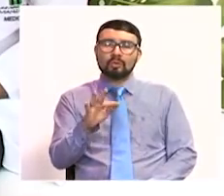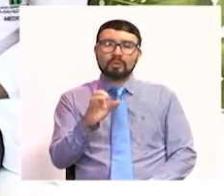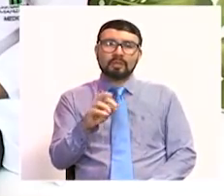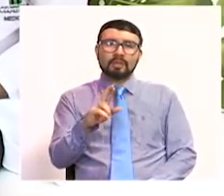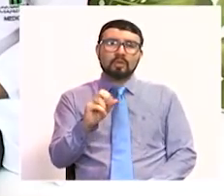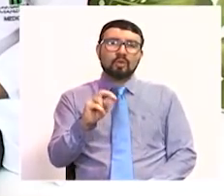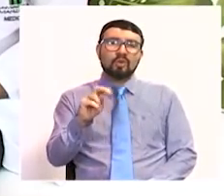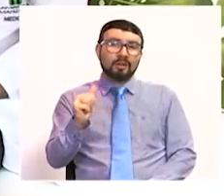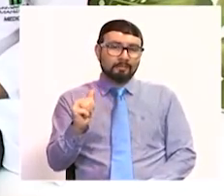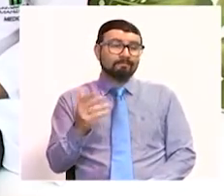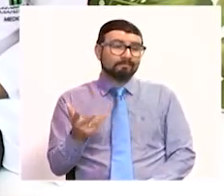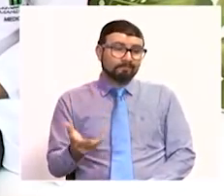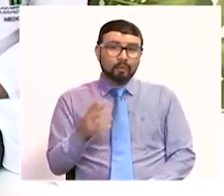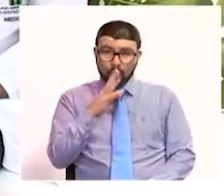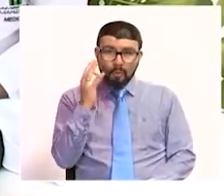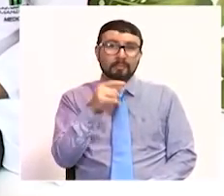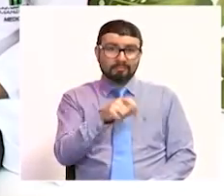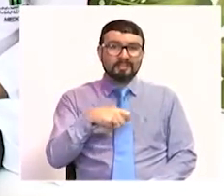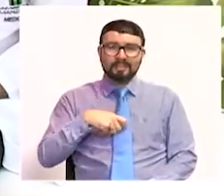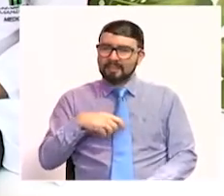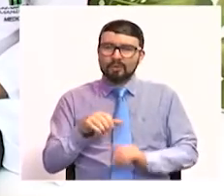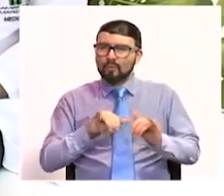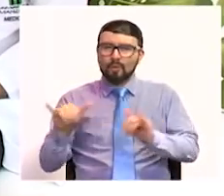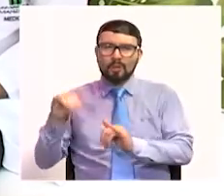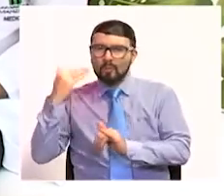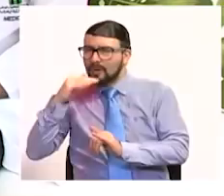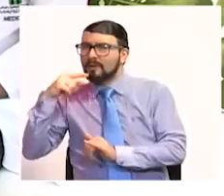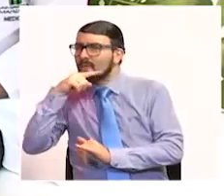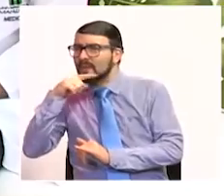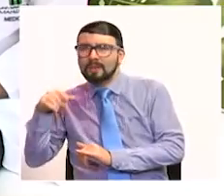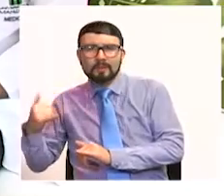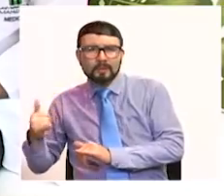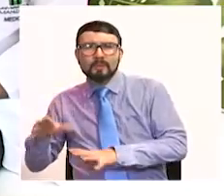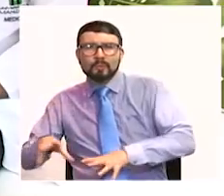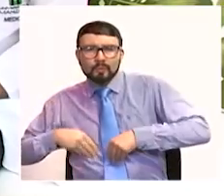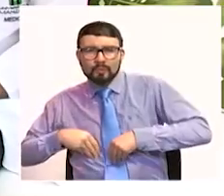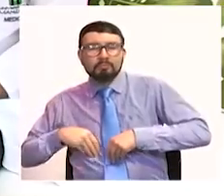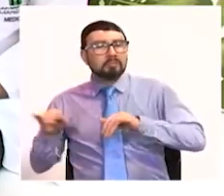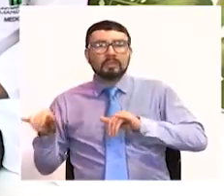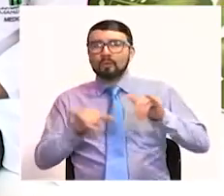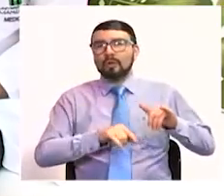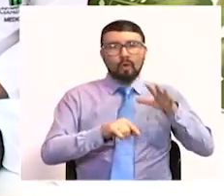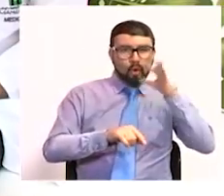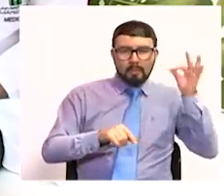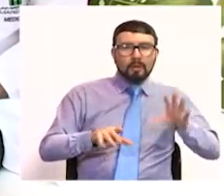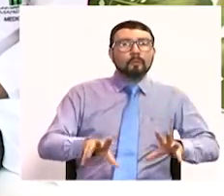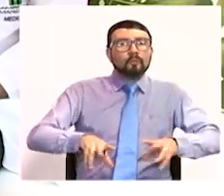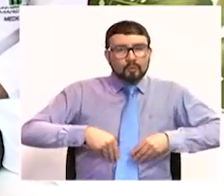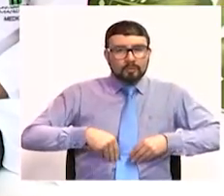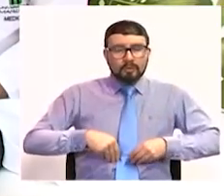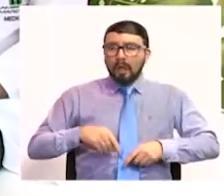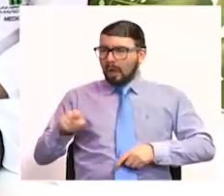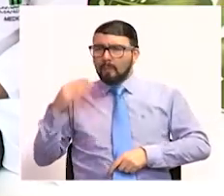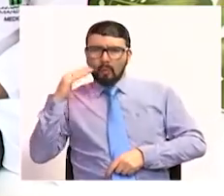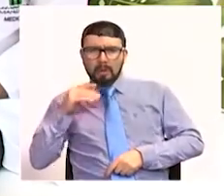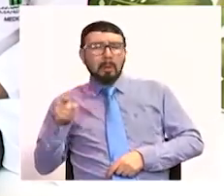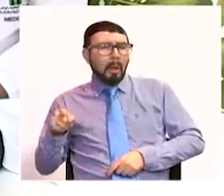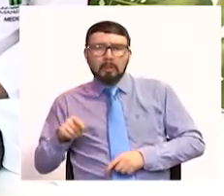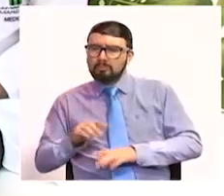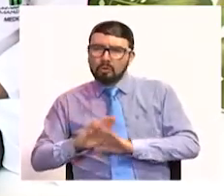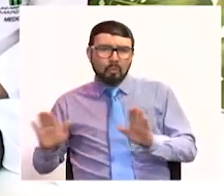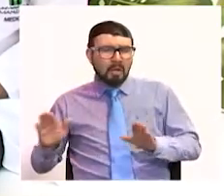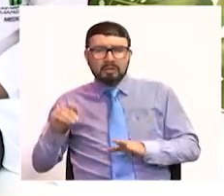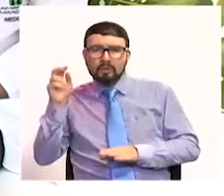se llama andropausia. Lo que pasa es que es más marcada en la mujer porque sí, no volvió a menstruar, pero en el hombre se